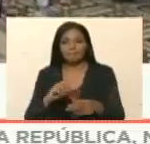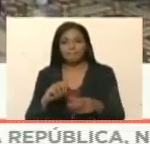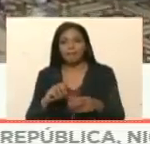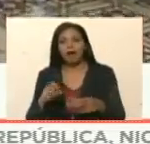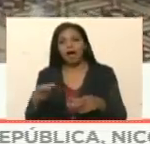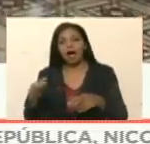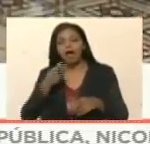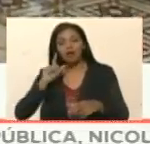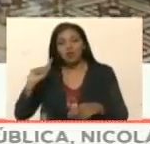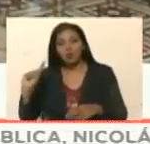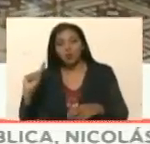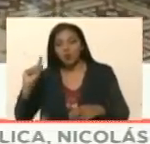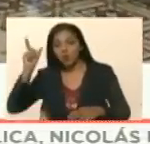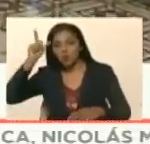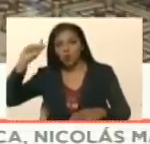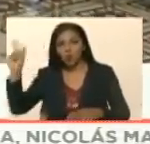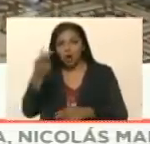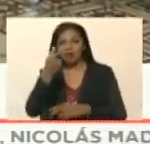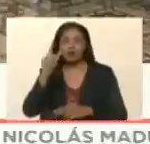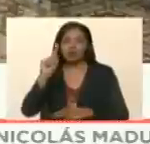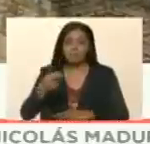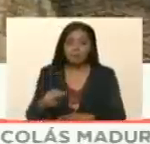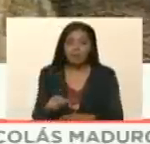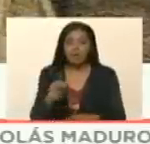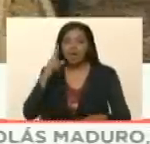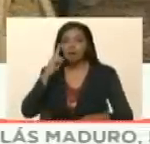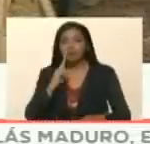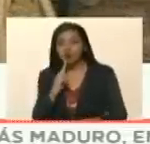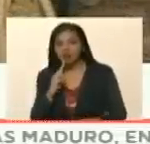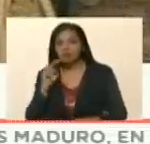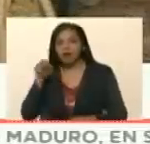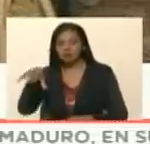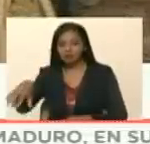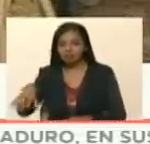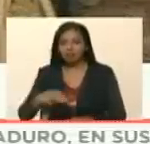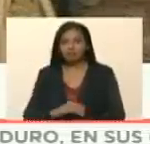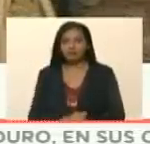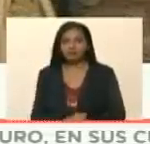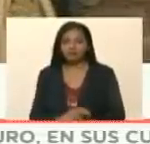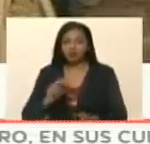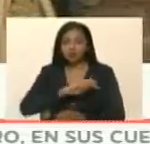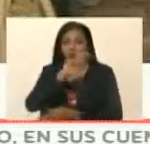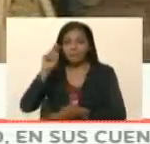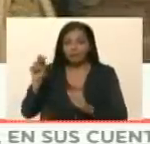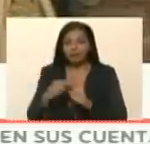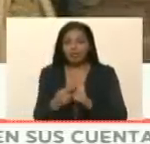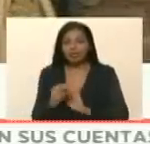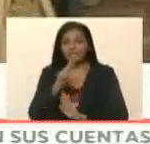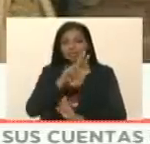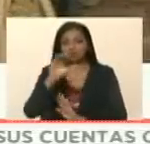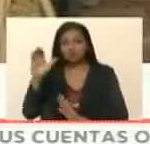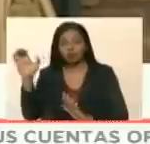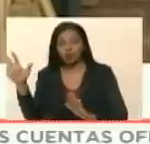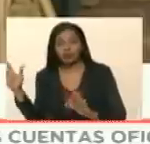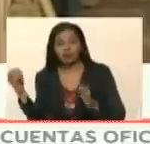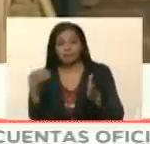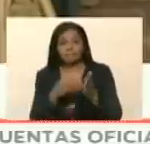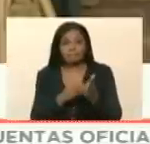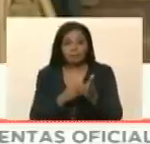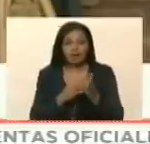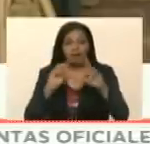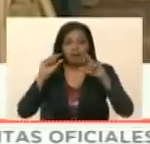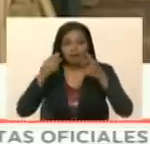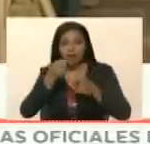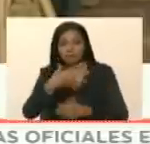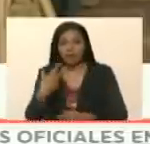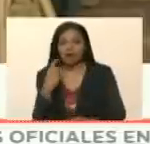40.000 hectáreas adicionales en Bolívar, hasta completar las 350.000 hectáreas de maíz